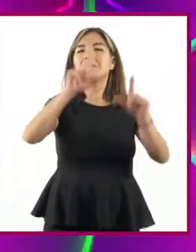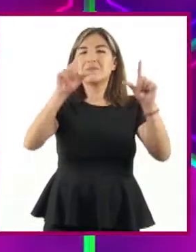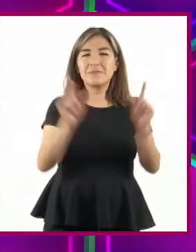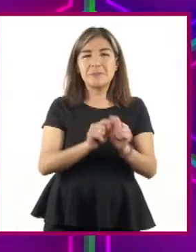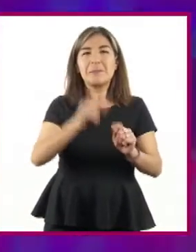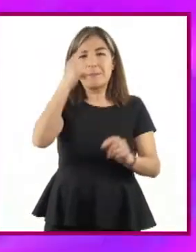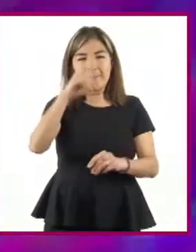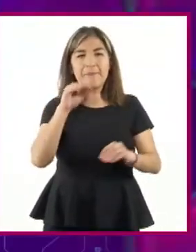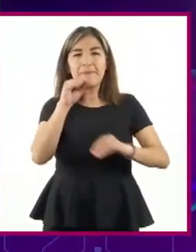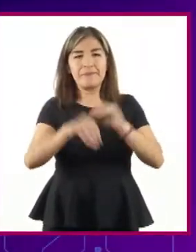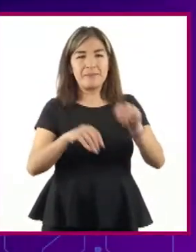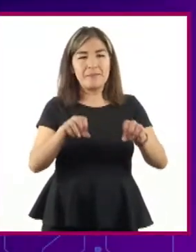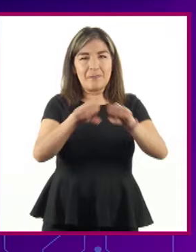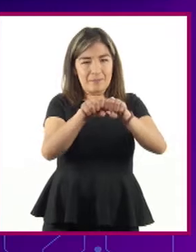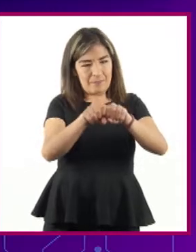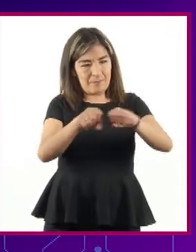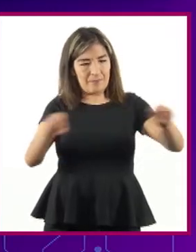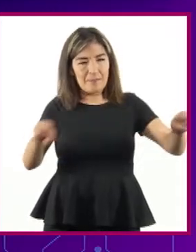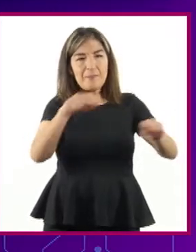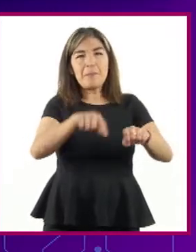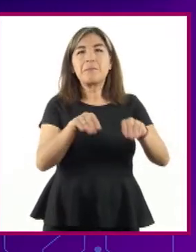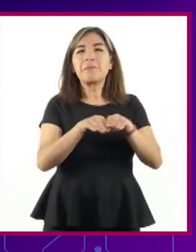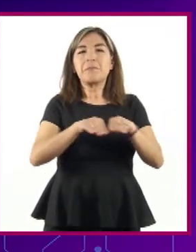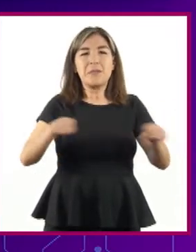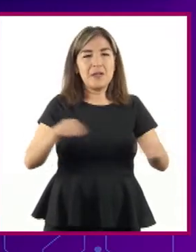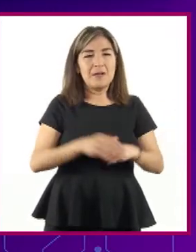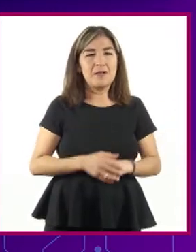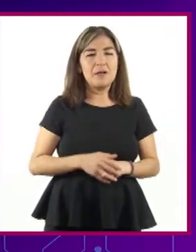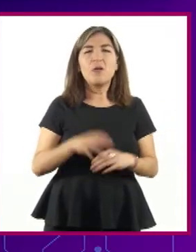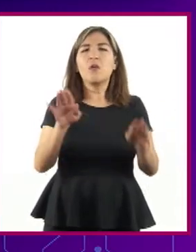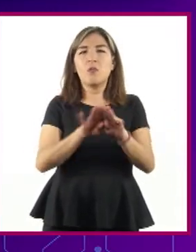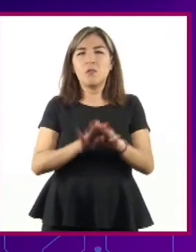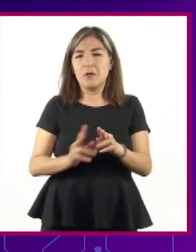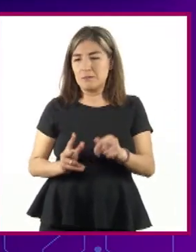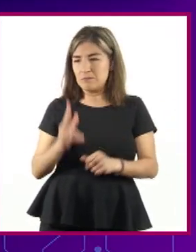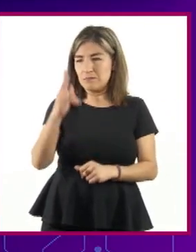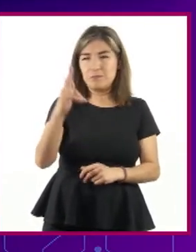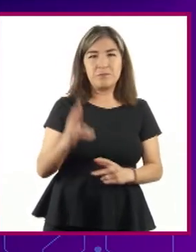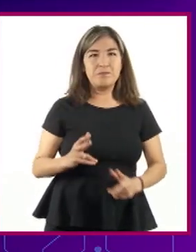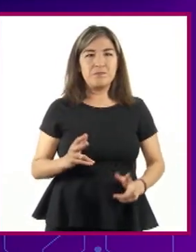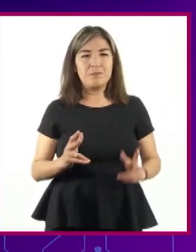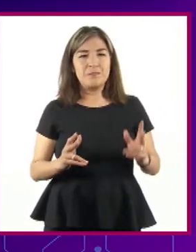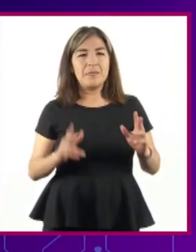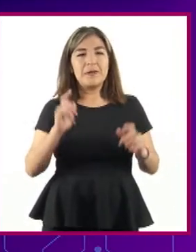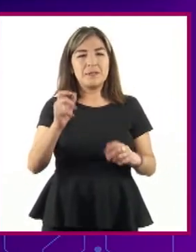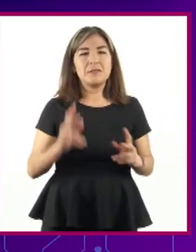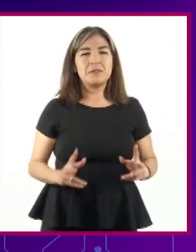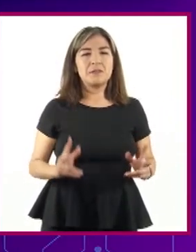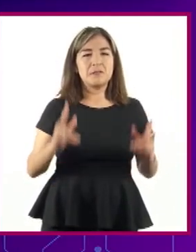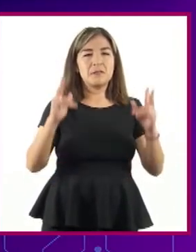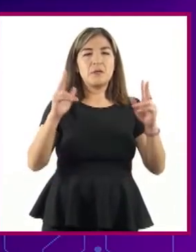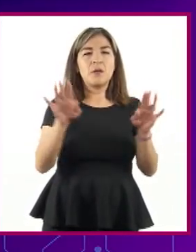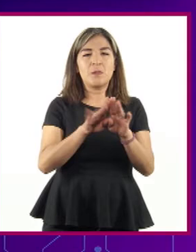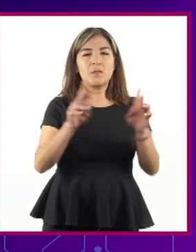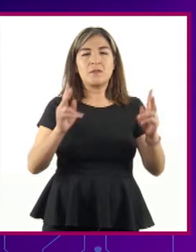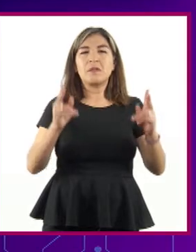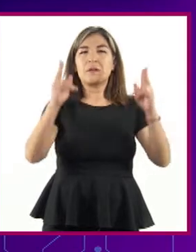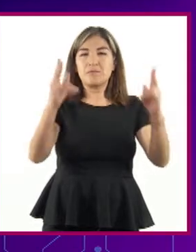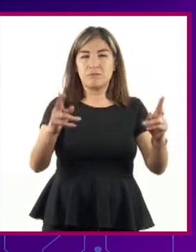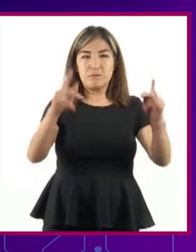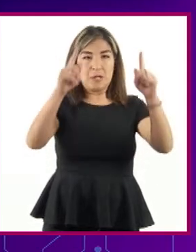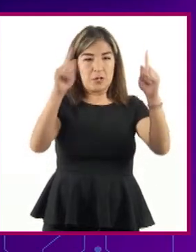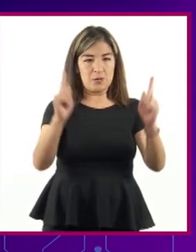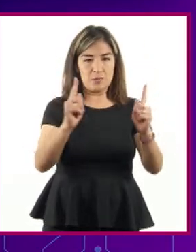de elaborar varas para hacer mediciones. Cortaban una vara de cierta medida que representaba una unidad. A partir de